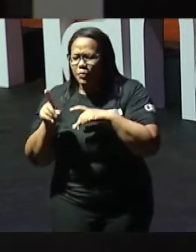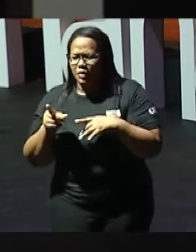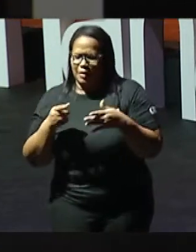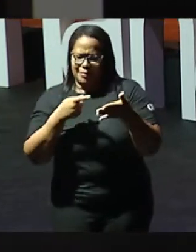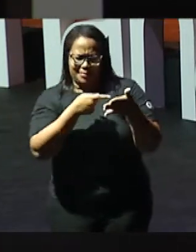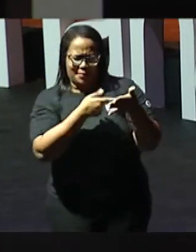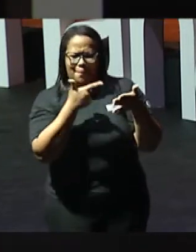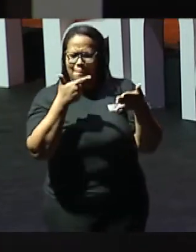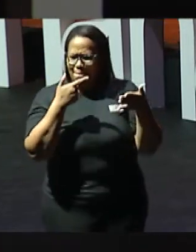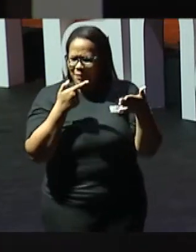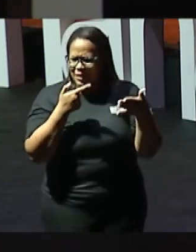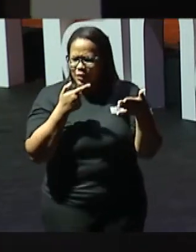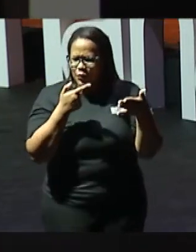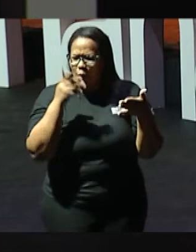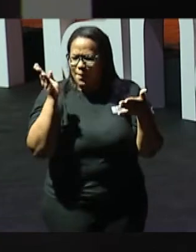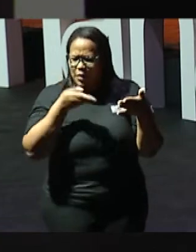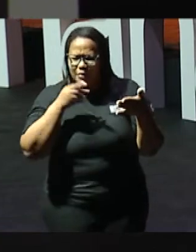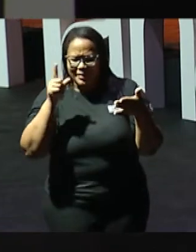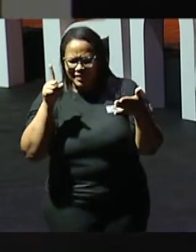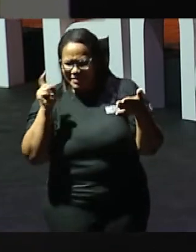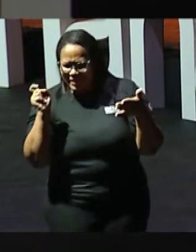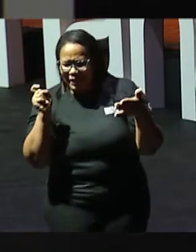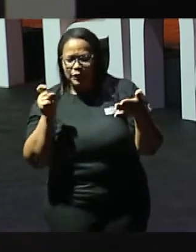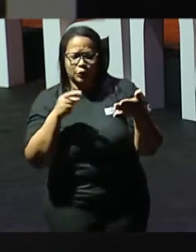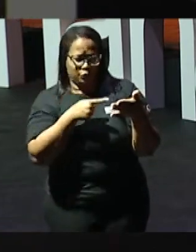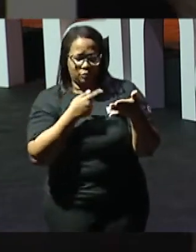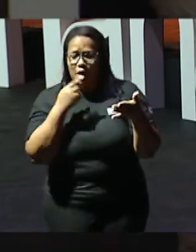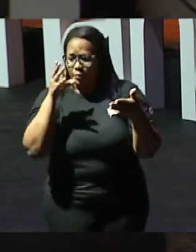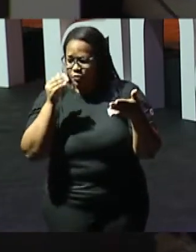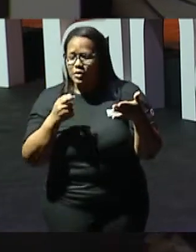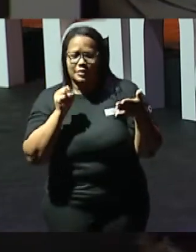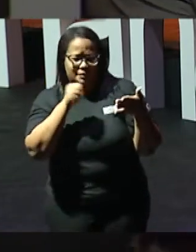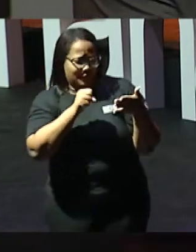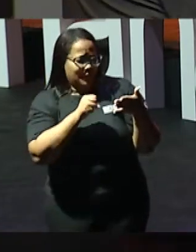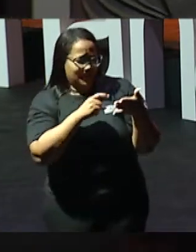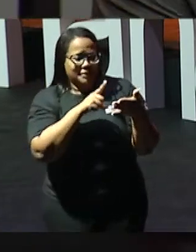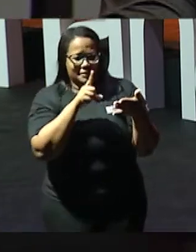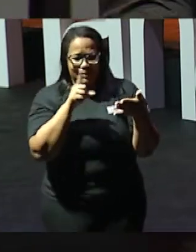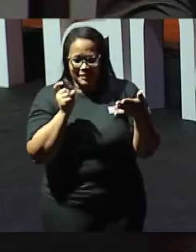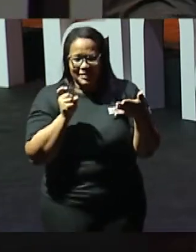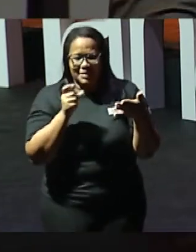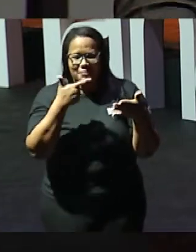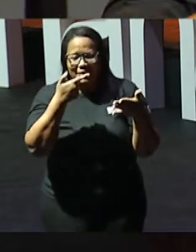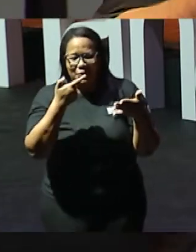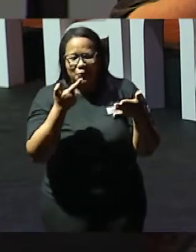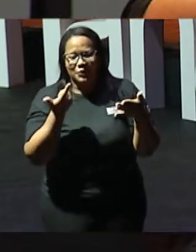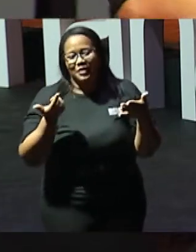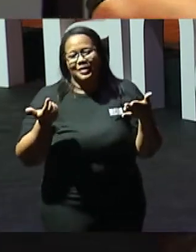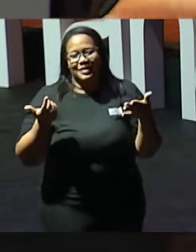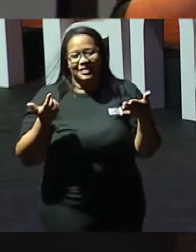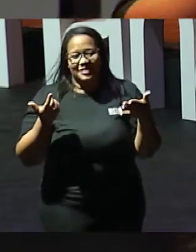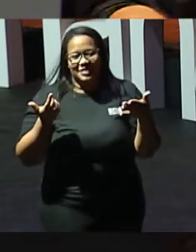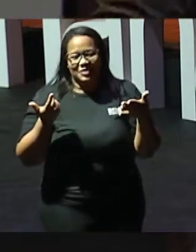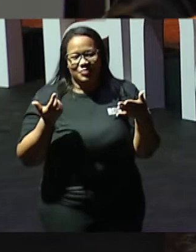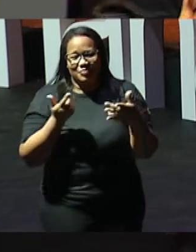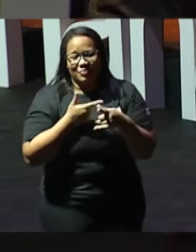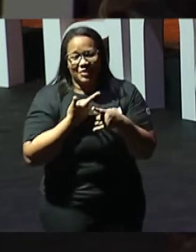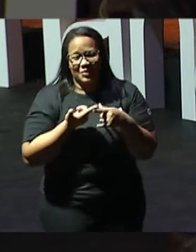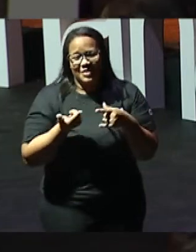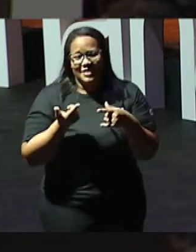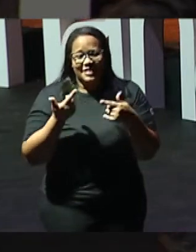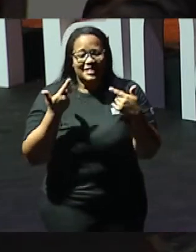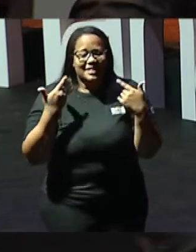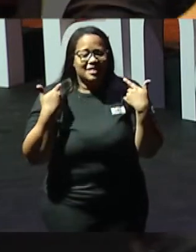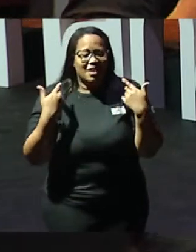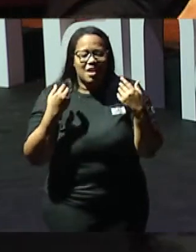si doña delia es no nadie con 21 no yo llegué a tantos problemas